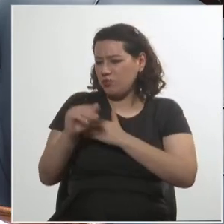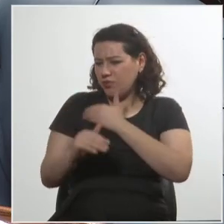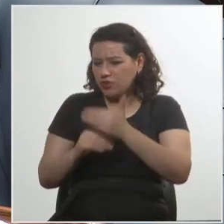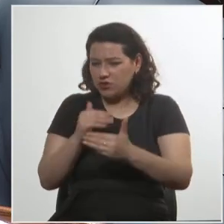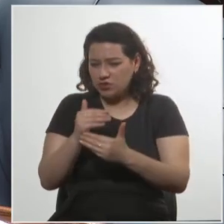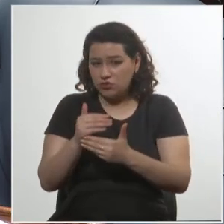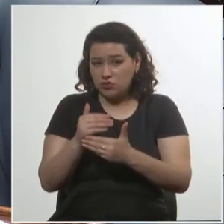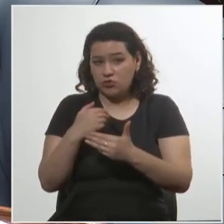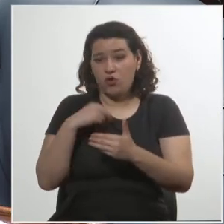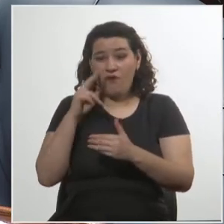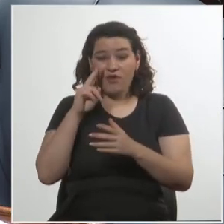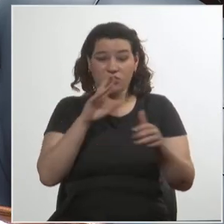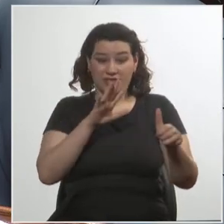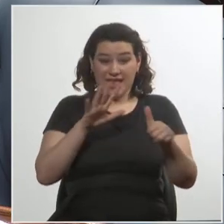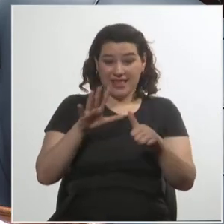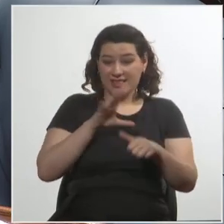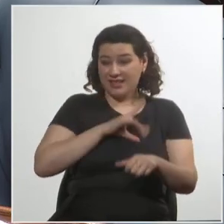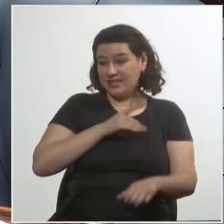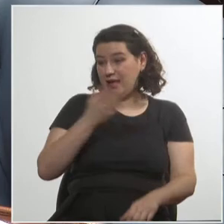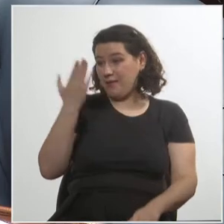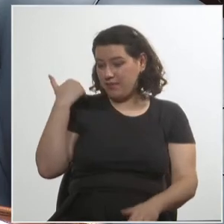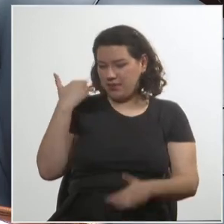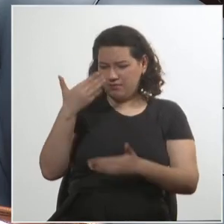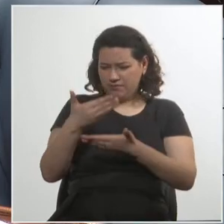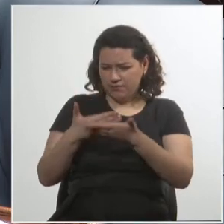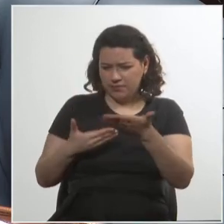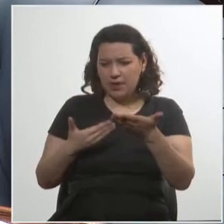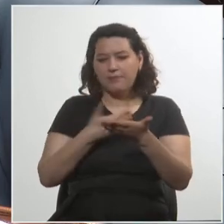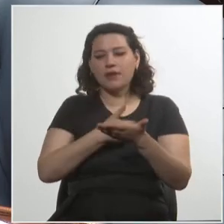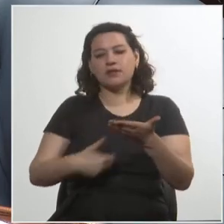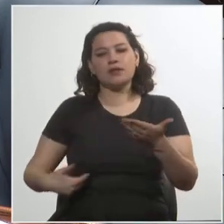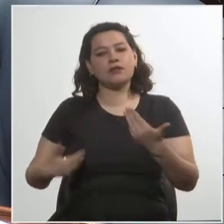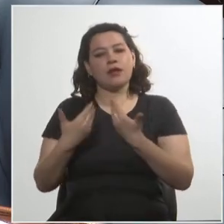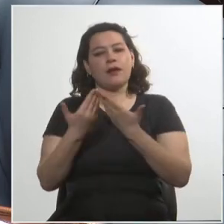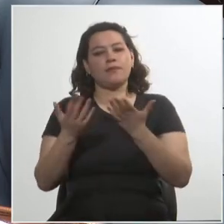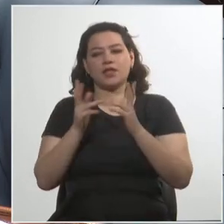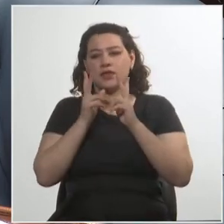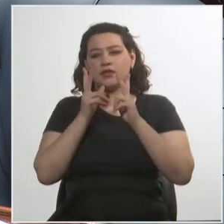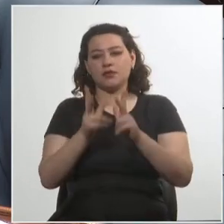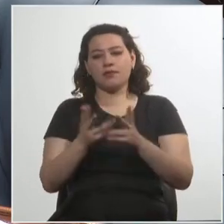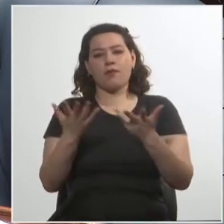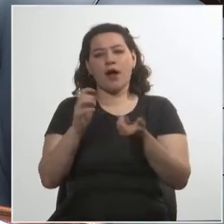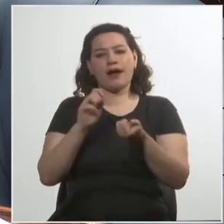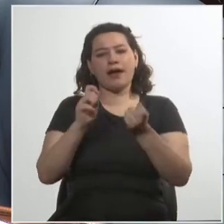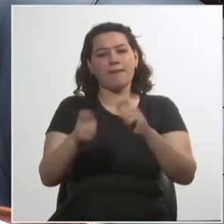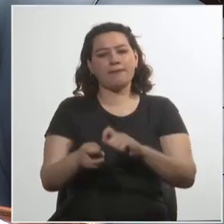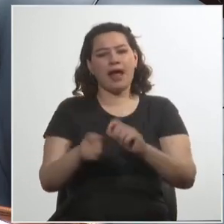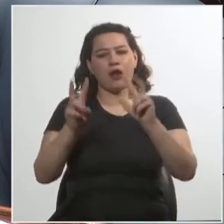taquigráfica del seis de diciembre el presidente arranca diciendo vamos a alterar un poco el orden del día